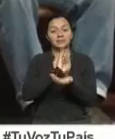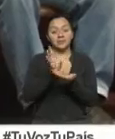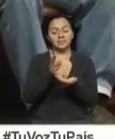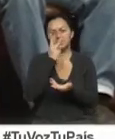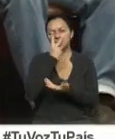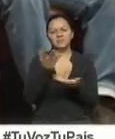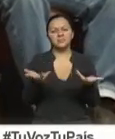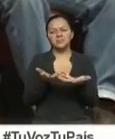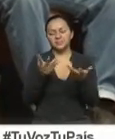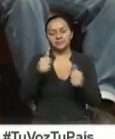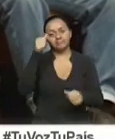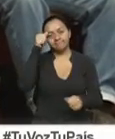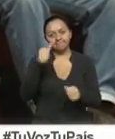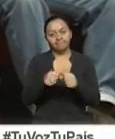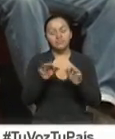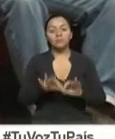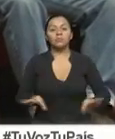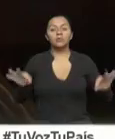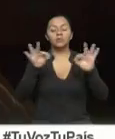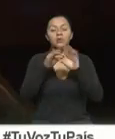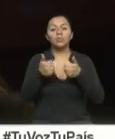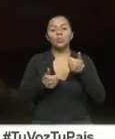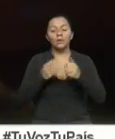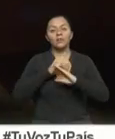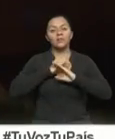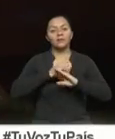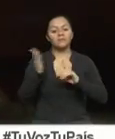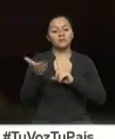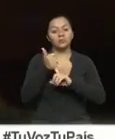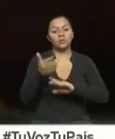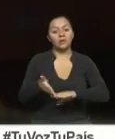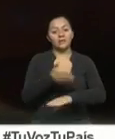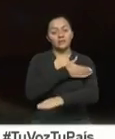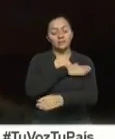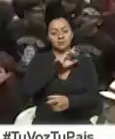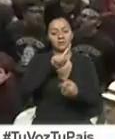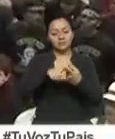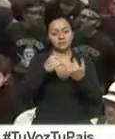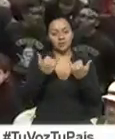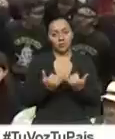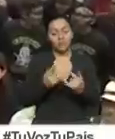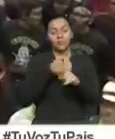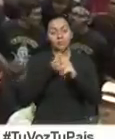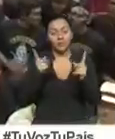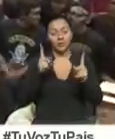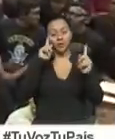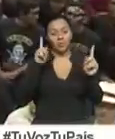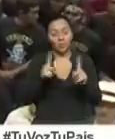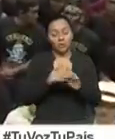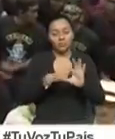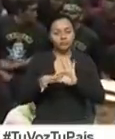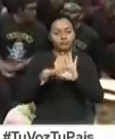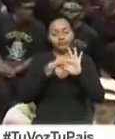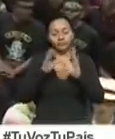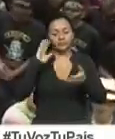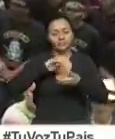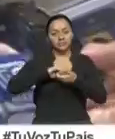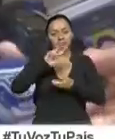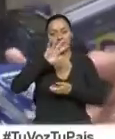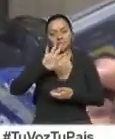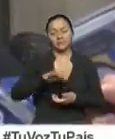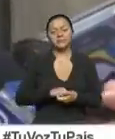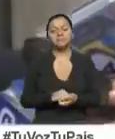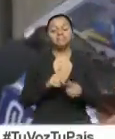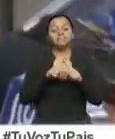Asamblea Nacional, recordó que lo importante es la defensa de los logros alcanzados y ratificó la unidad que existe dentro de Alianza País.